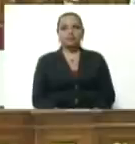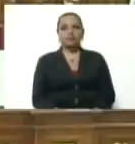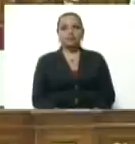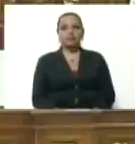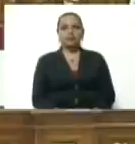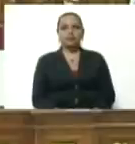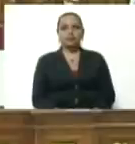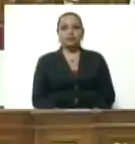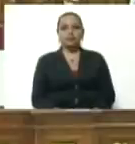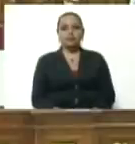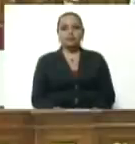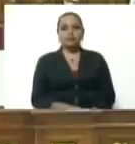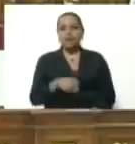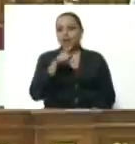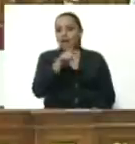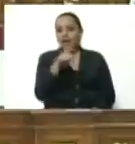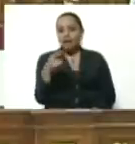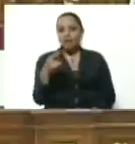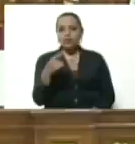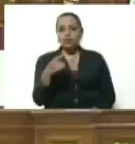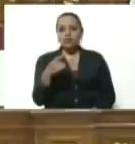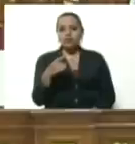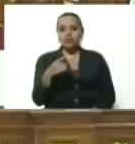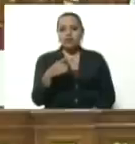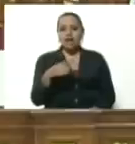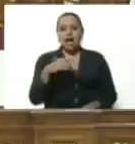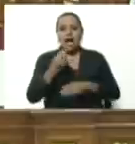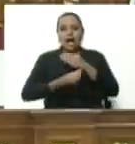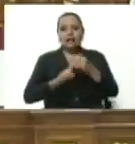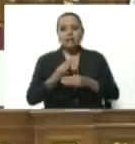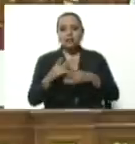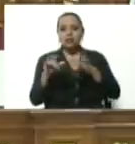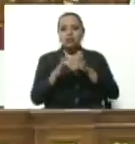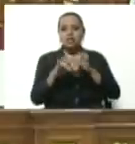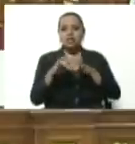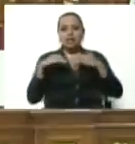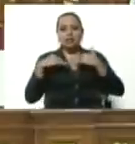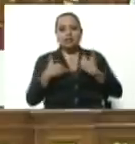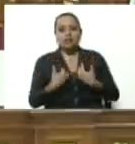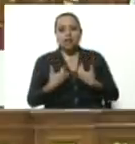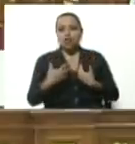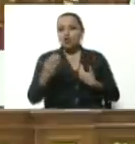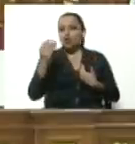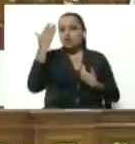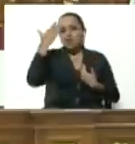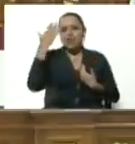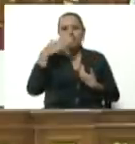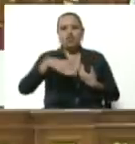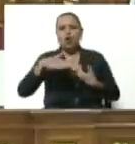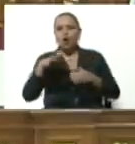Claro, pero es que esos son ellos dando patadas de ahogado, viendo de dónde se agarran,